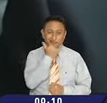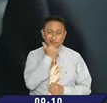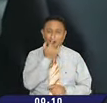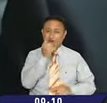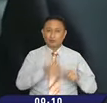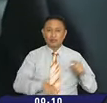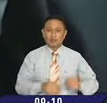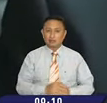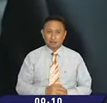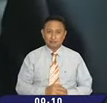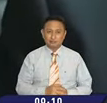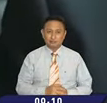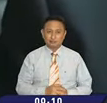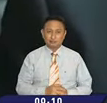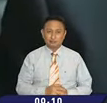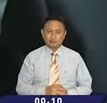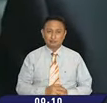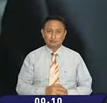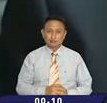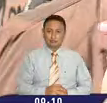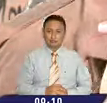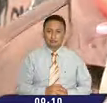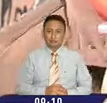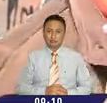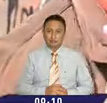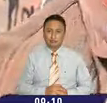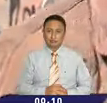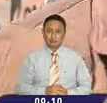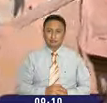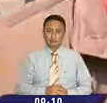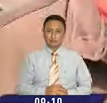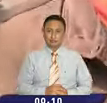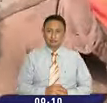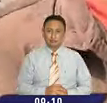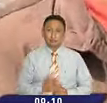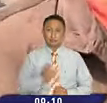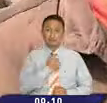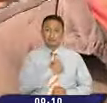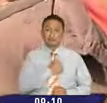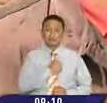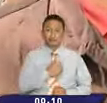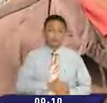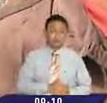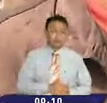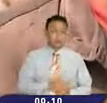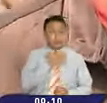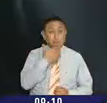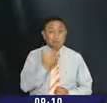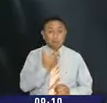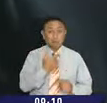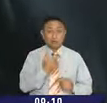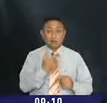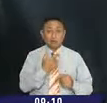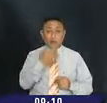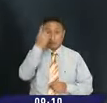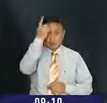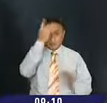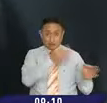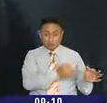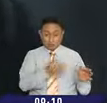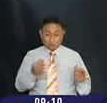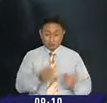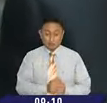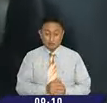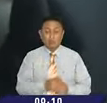base, no tiene asidero. Al tiempo de lamentar que no hayan optado por la reestructuración. Ampliarles